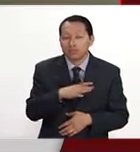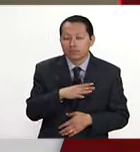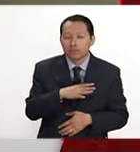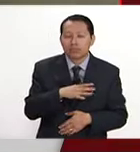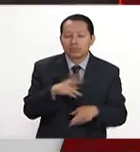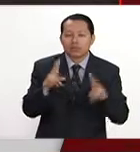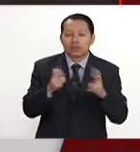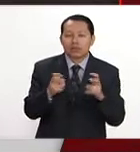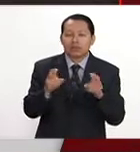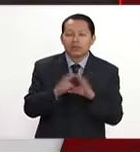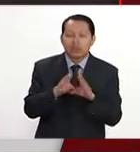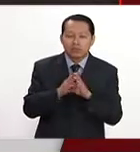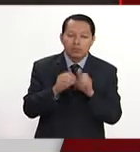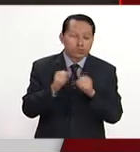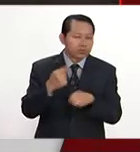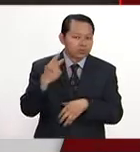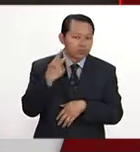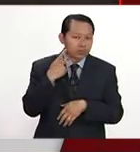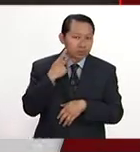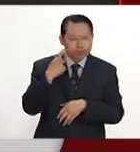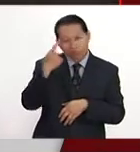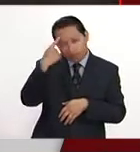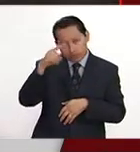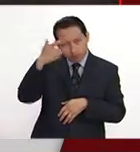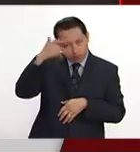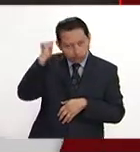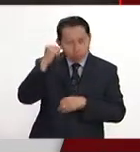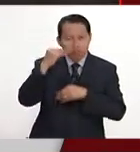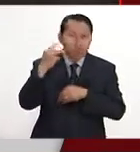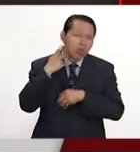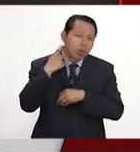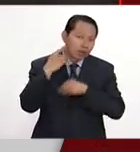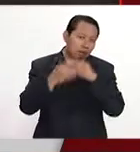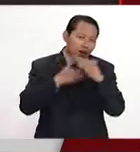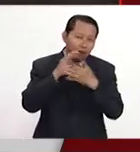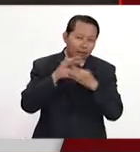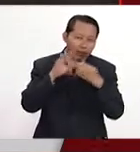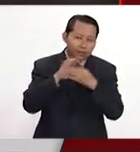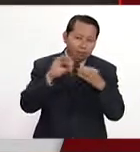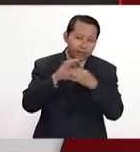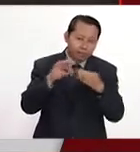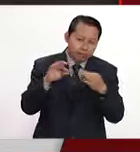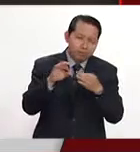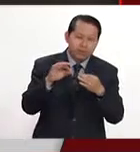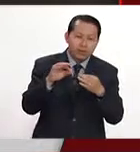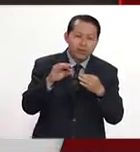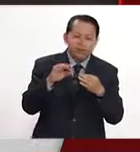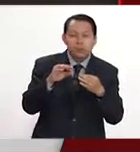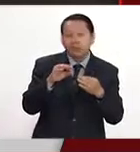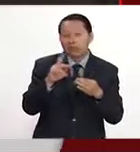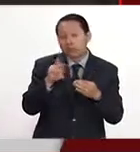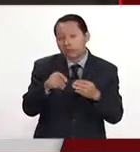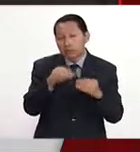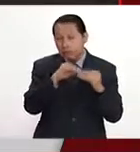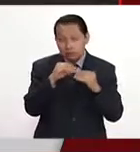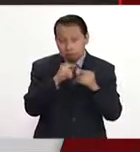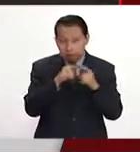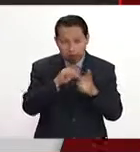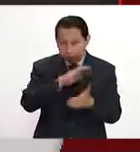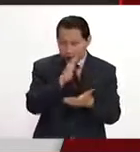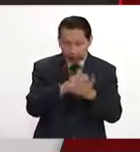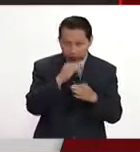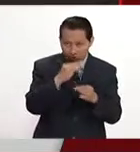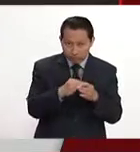que el tema se va a politizar durante la campaña electoral. Aún si las negociaciones están terminadas. Si las negociaciones